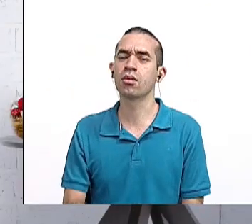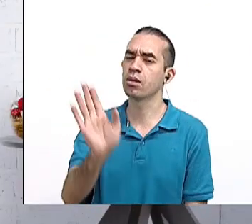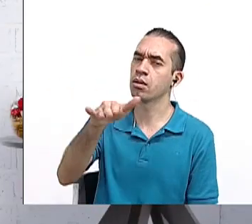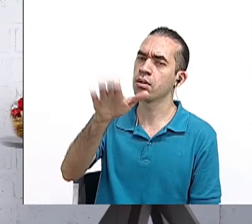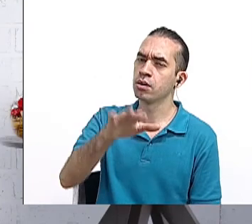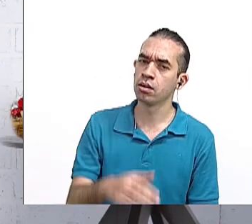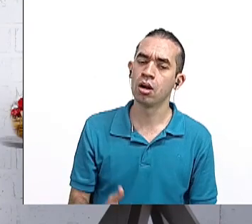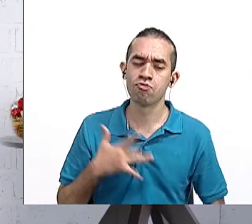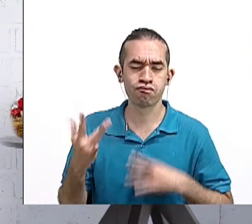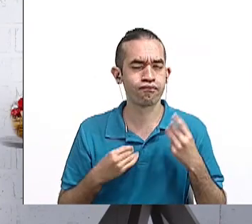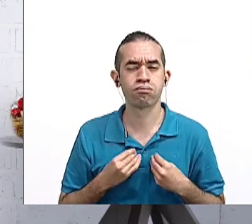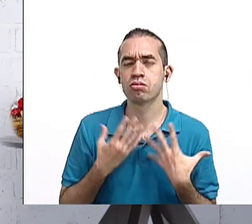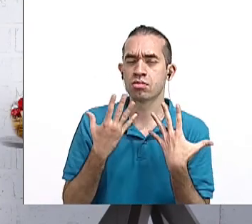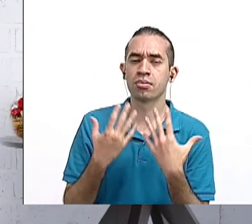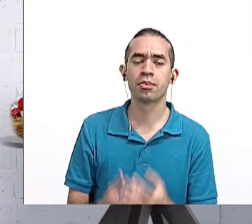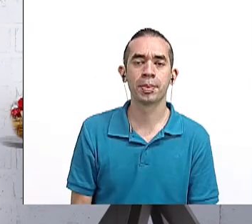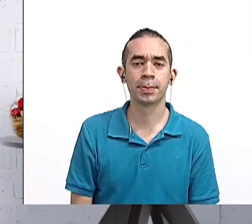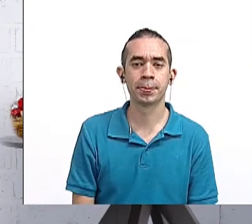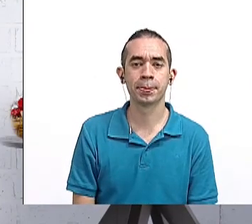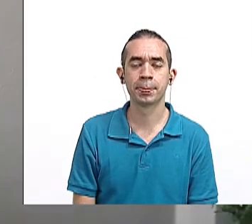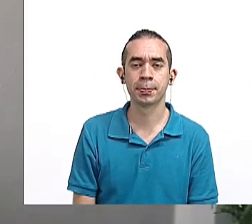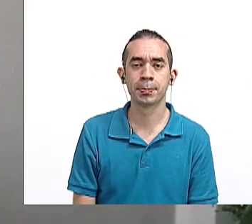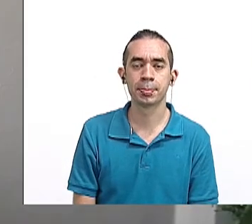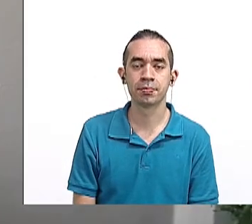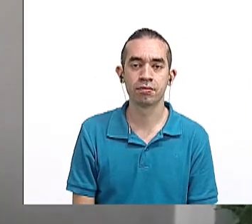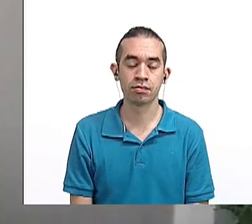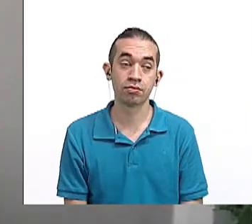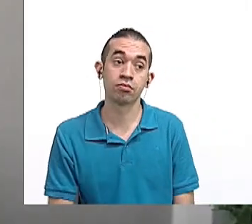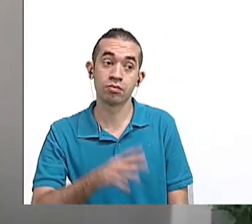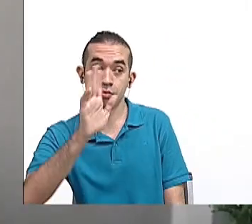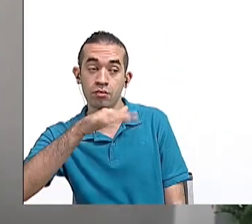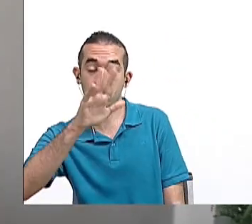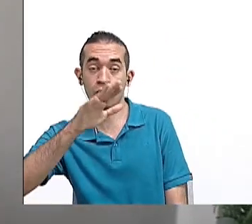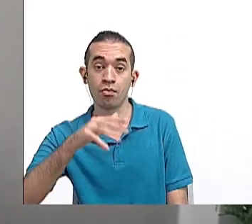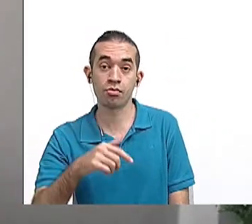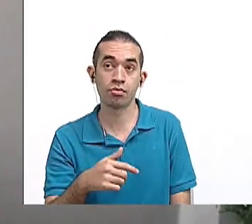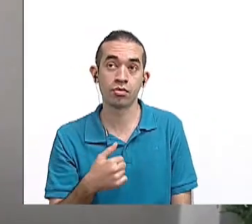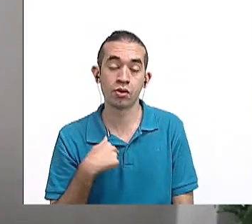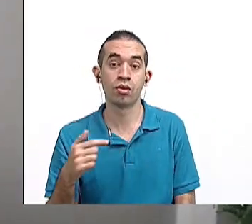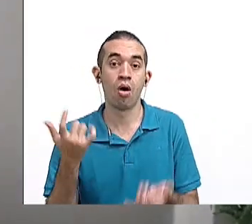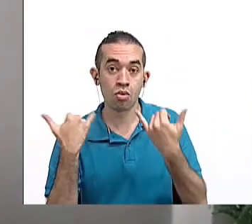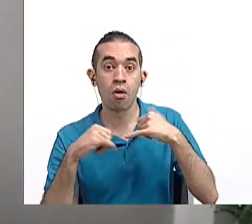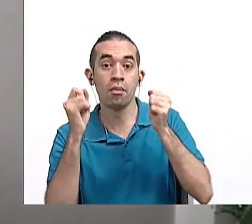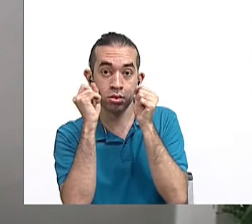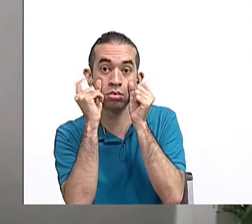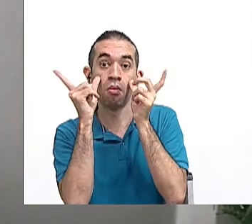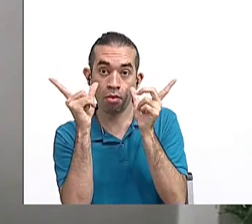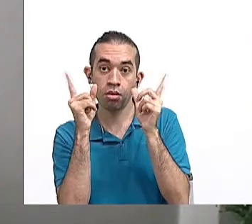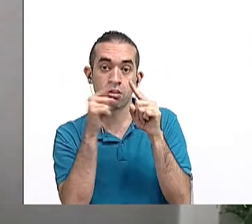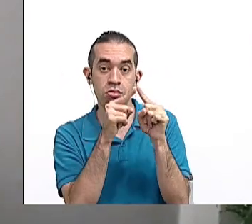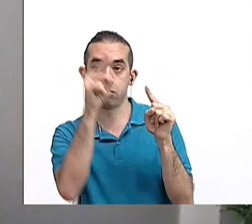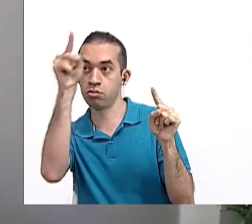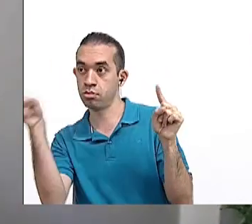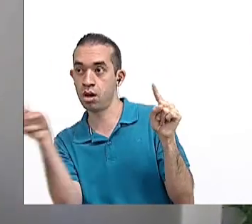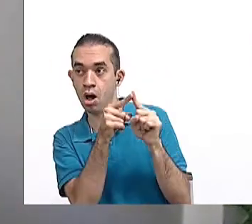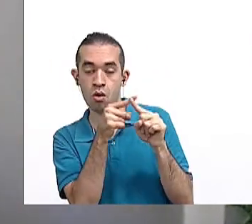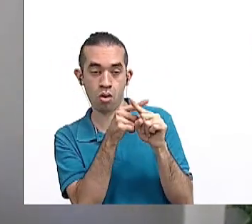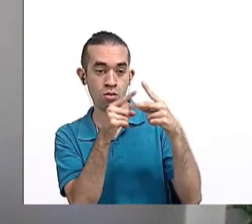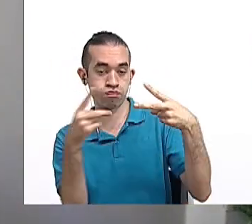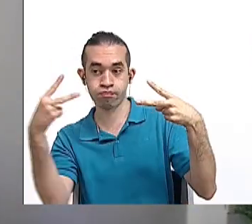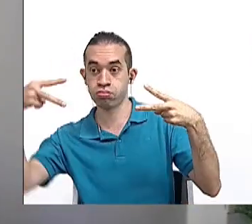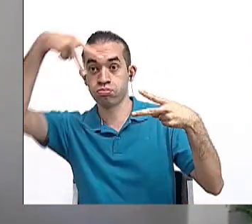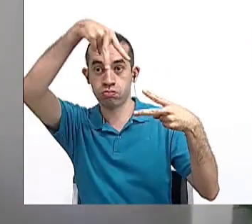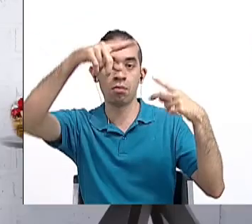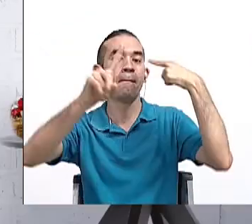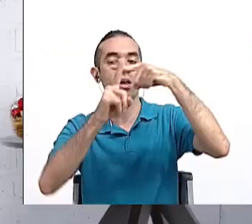y que experimento prophet me sigue sorprendiendo que los tenemos con ángulos externos e